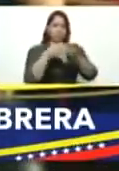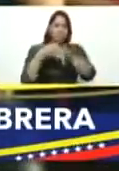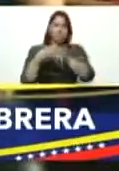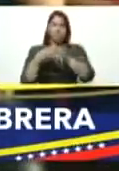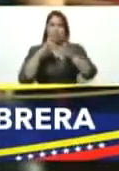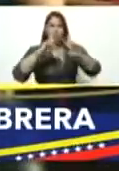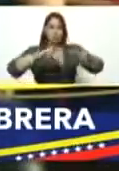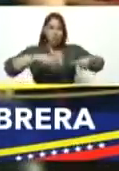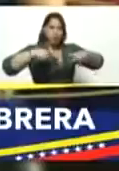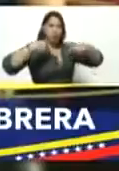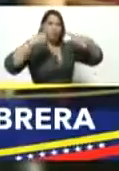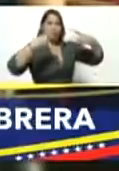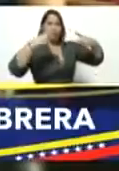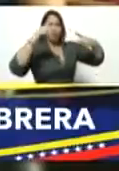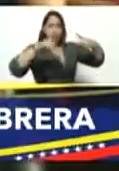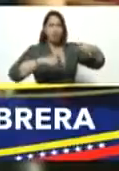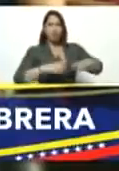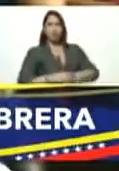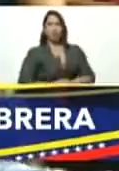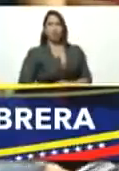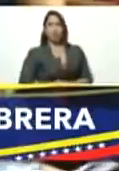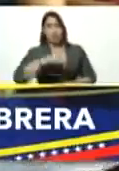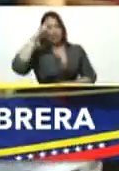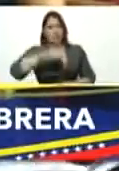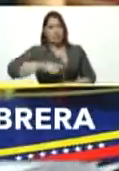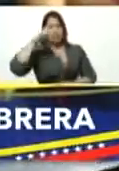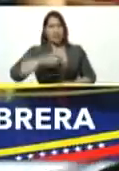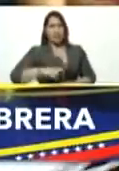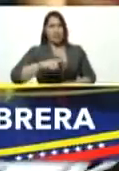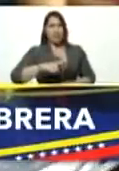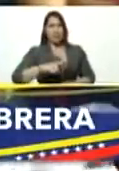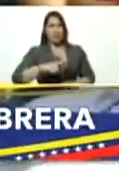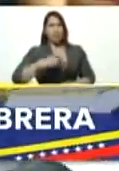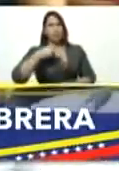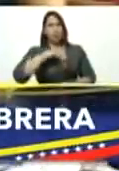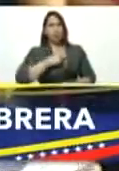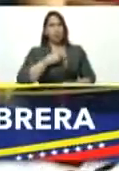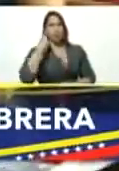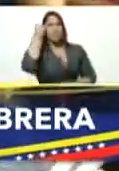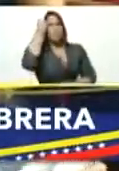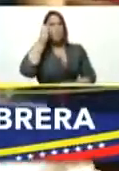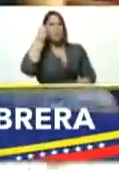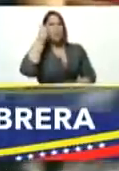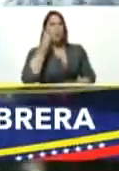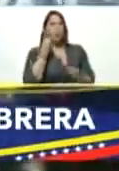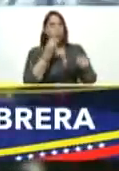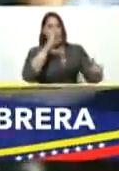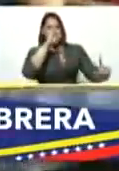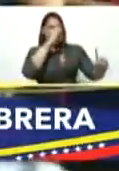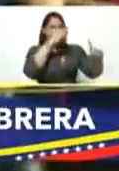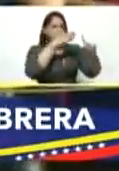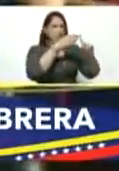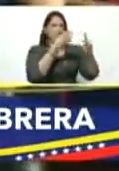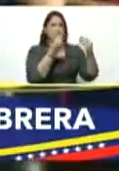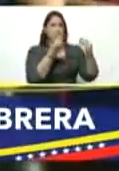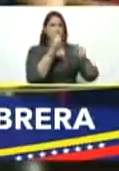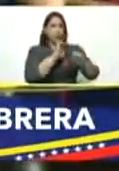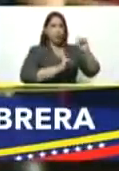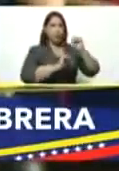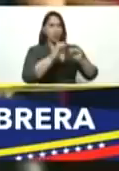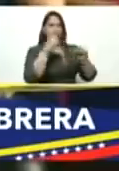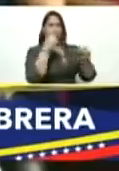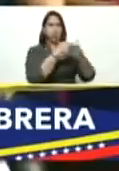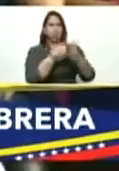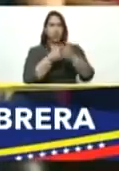renovación incluso que es necesaria y que lo hemos planteado como una meta muchos sindicatos ya están